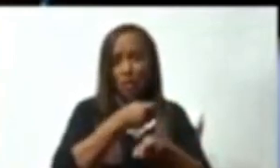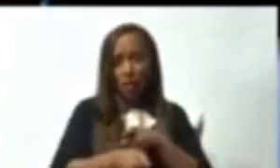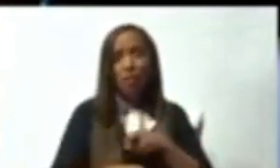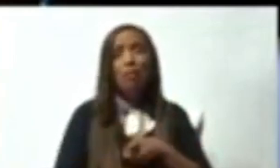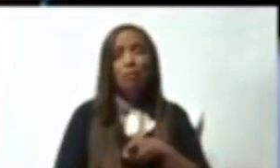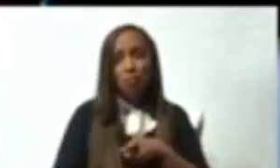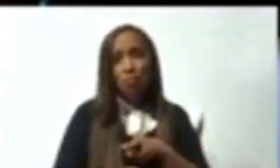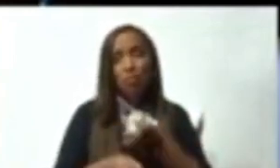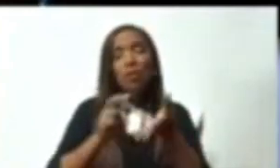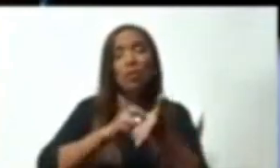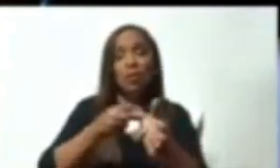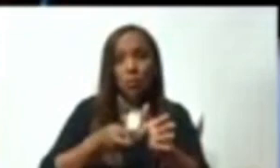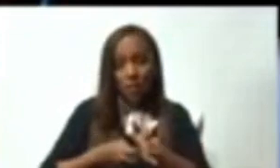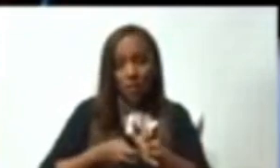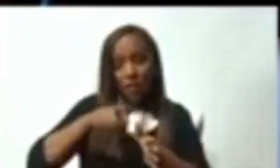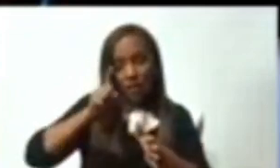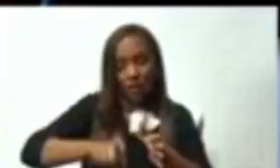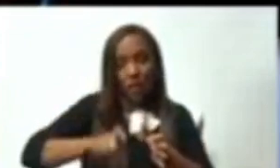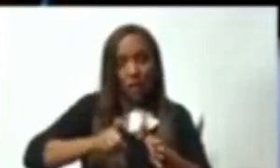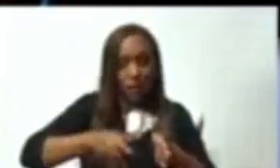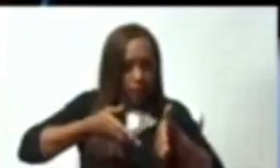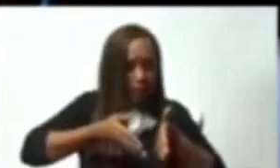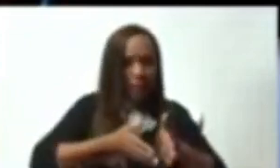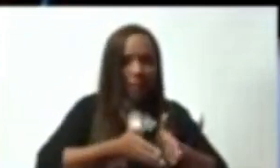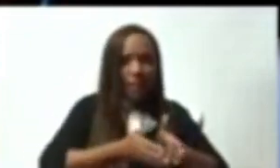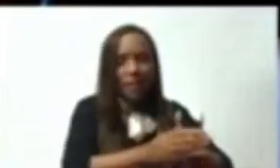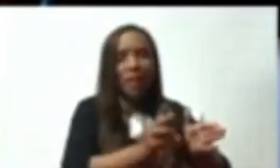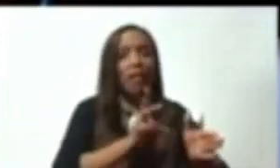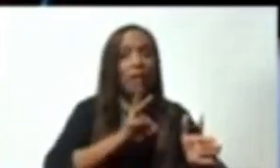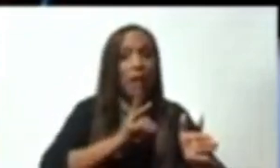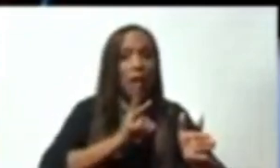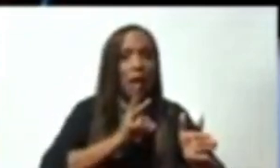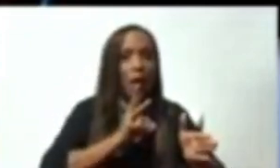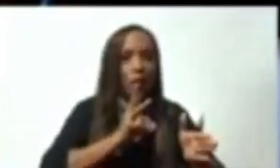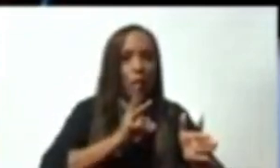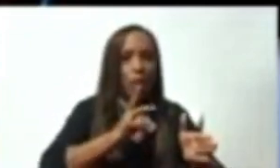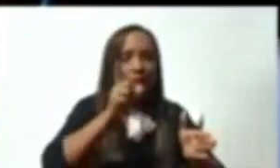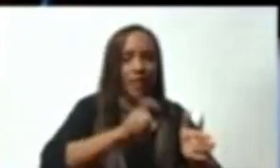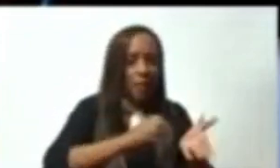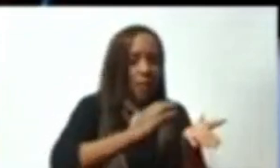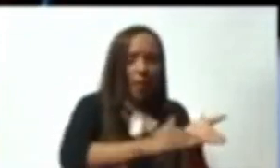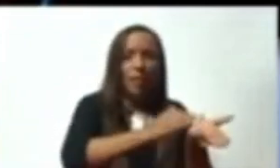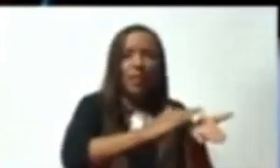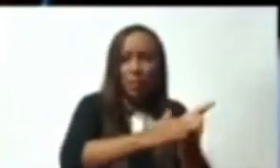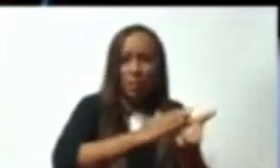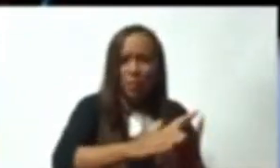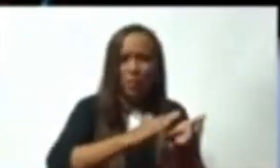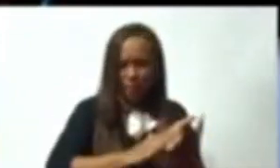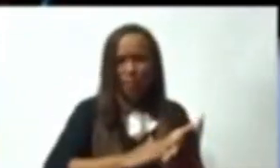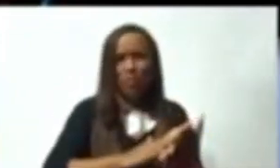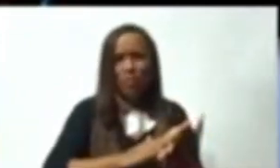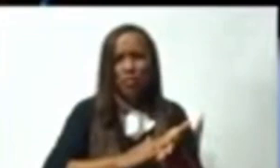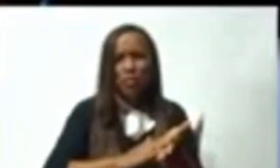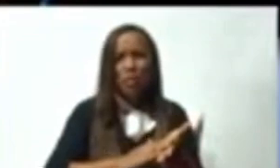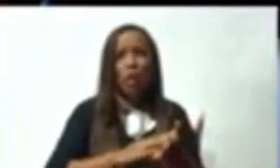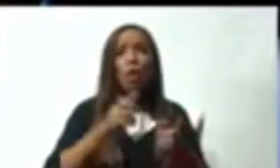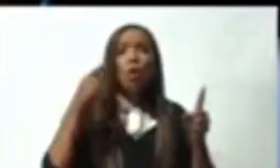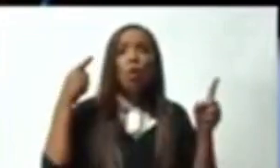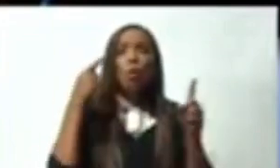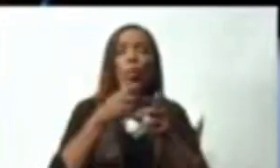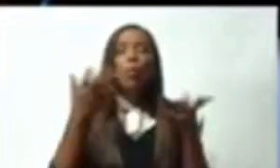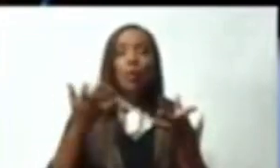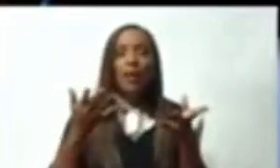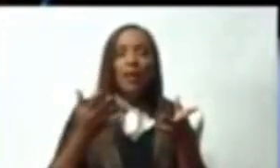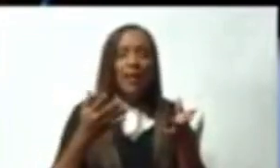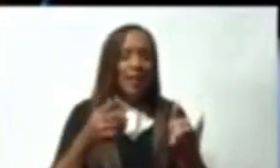lo habilite, así como también su berma respectivamente, a los fines de que los productores de habichuela